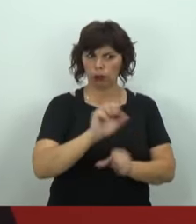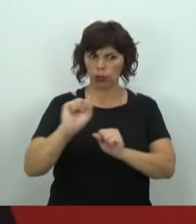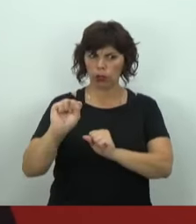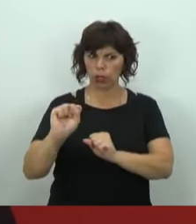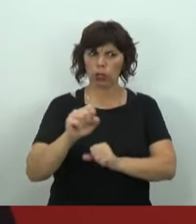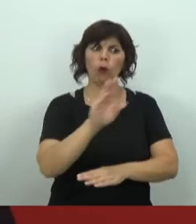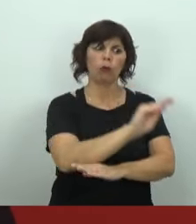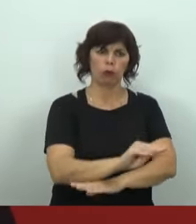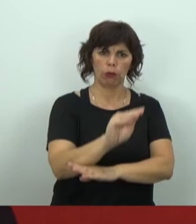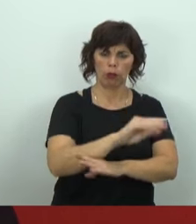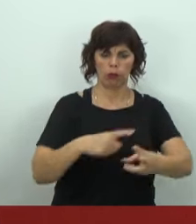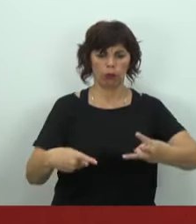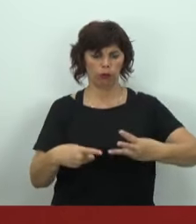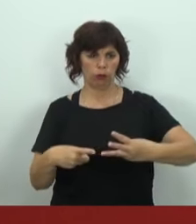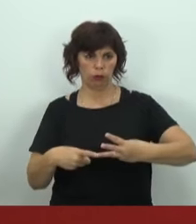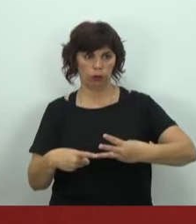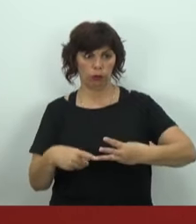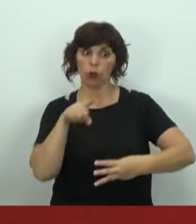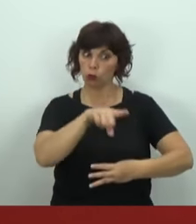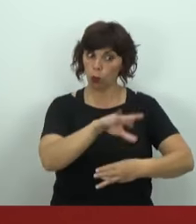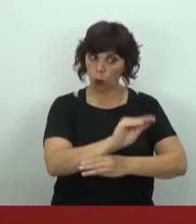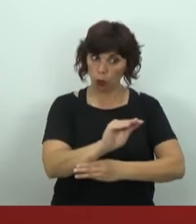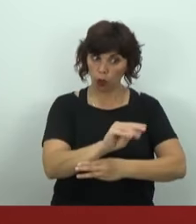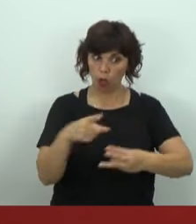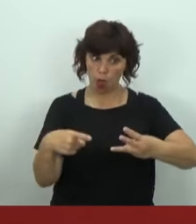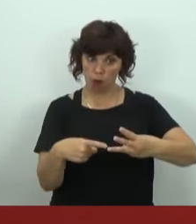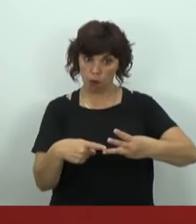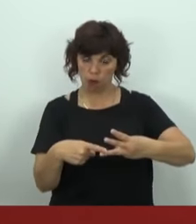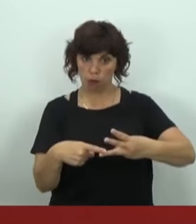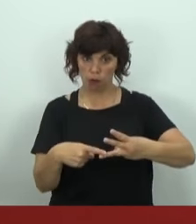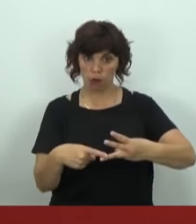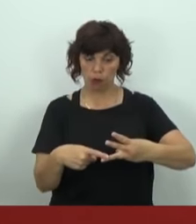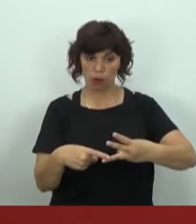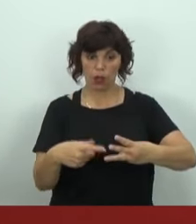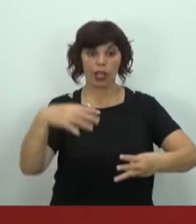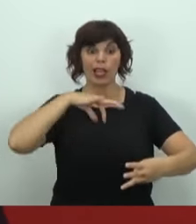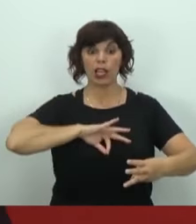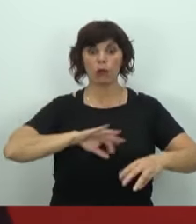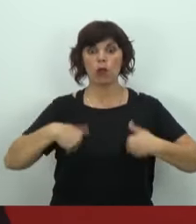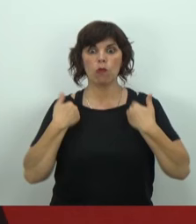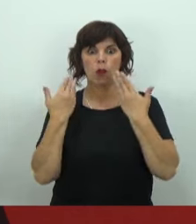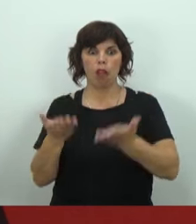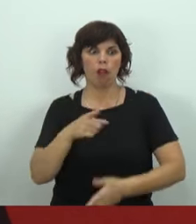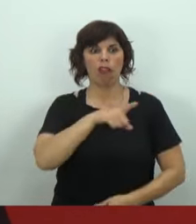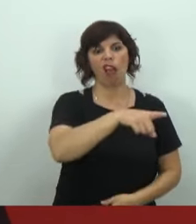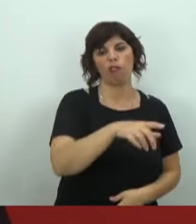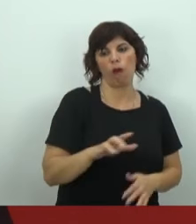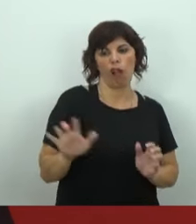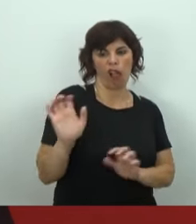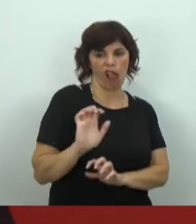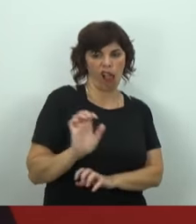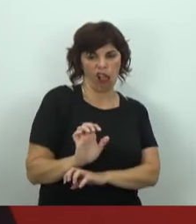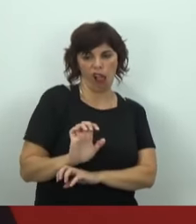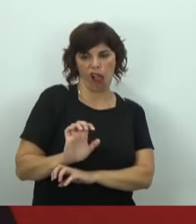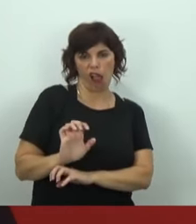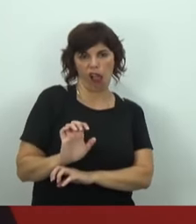Y tercero dice: ten cuidado que no te burles del Espíritu de